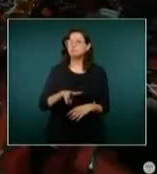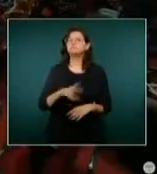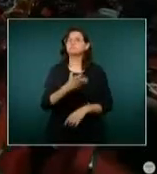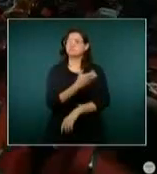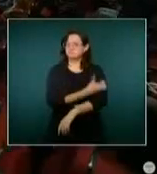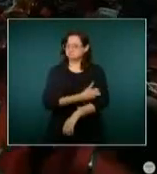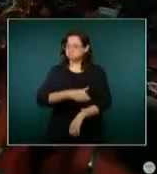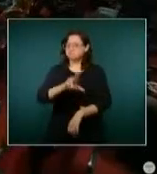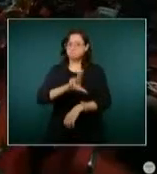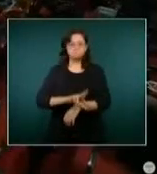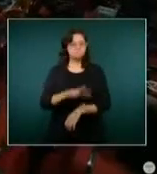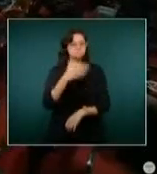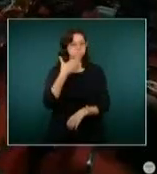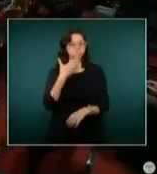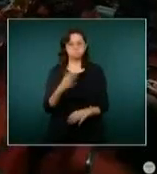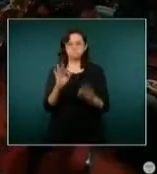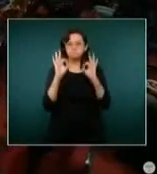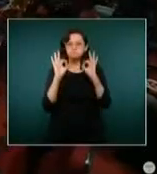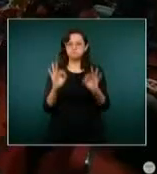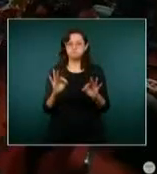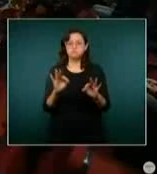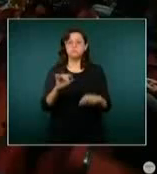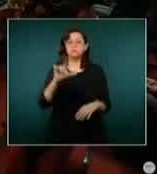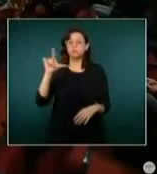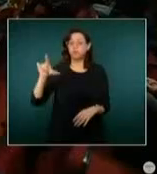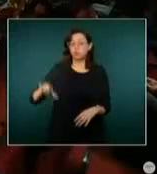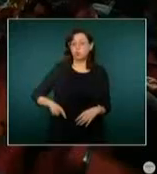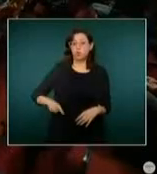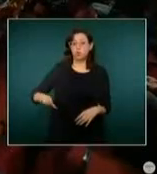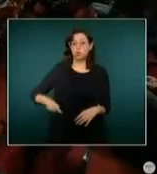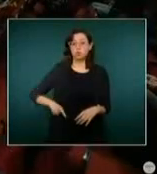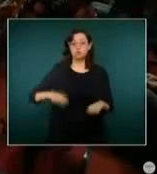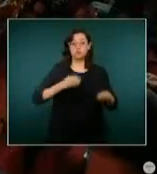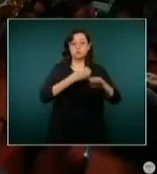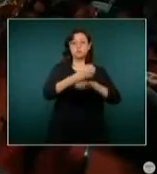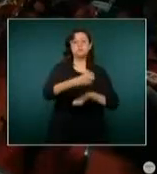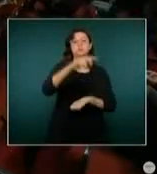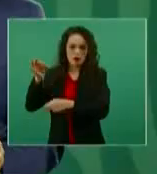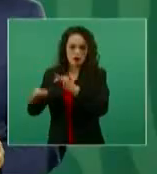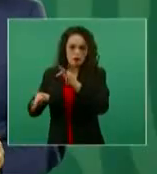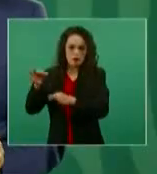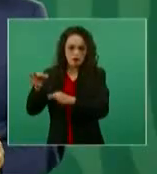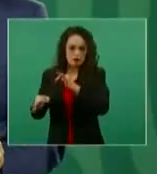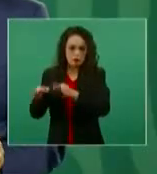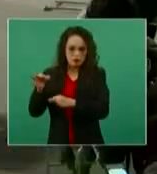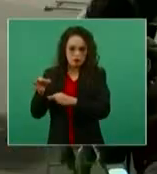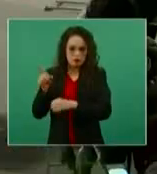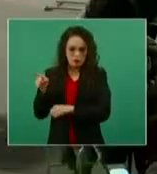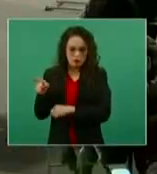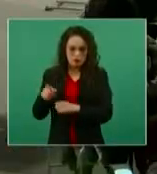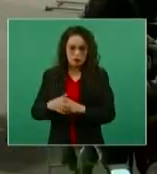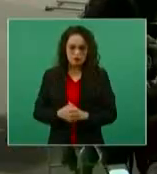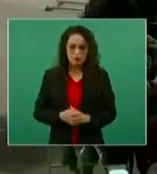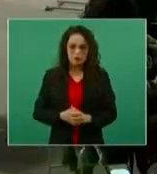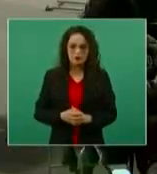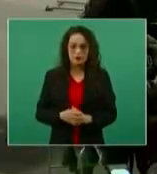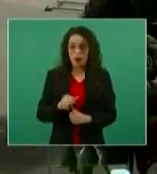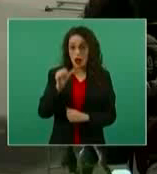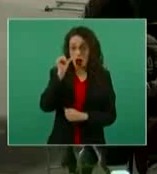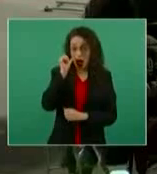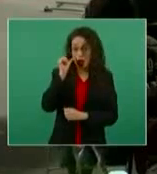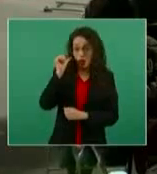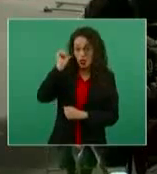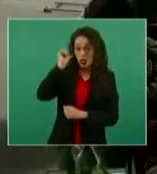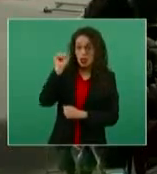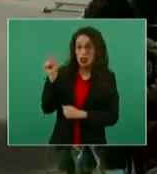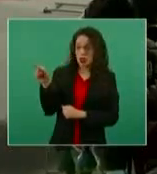clima de violencia e inseguridad. Y recordó el asesinato de su candidato a la alcaldía de Cajeme, Sonora, Abel Murrieta, ocurrido el pasado